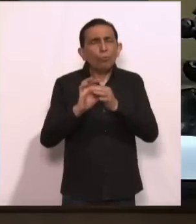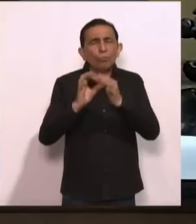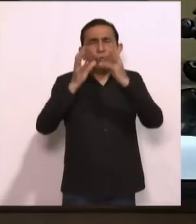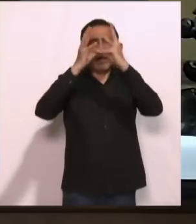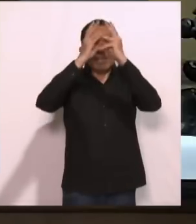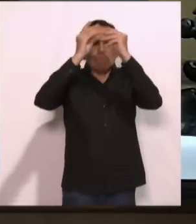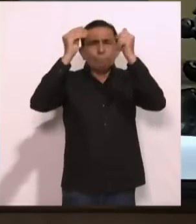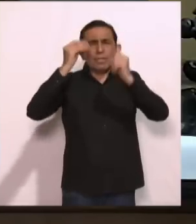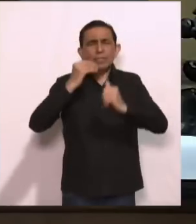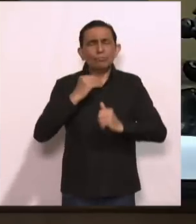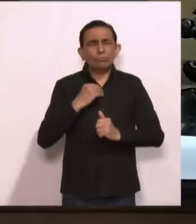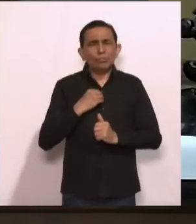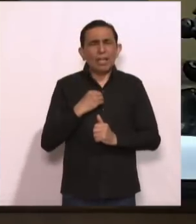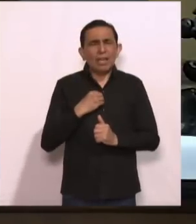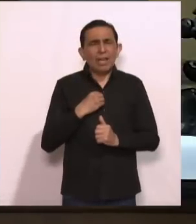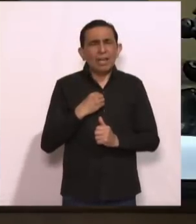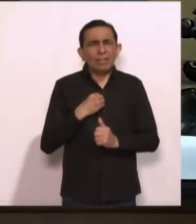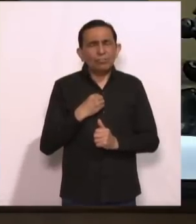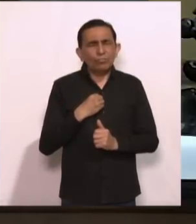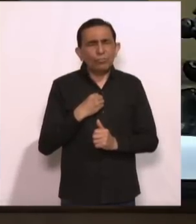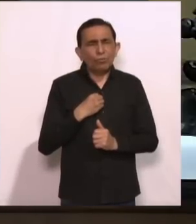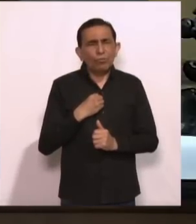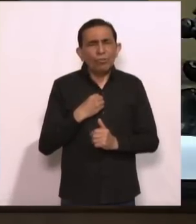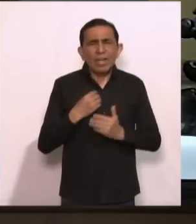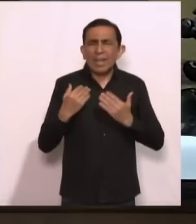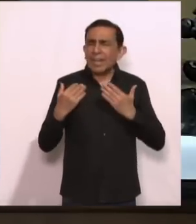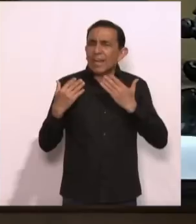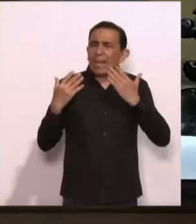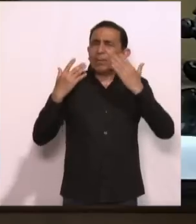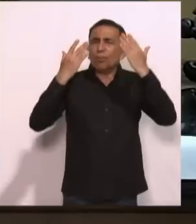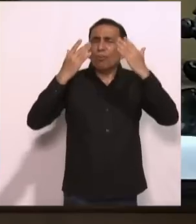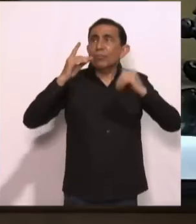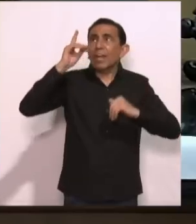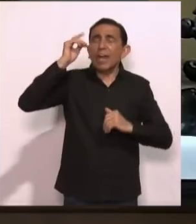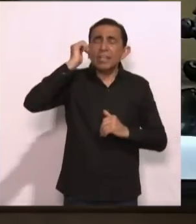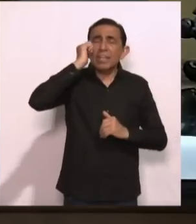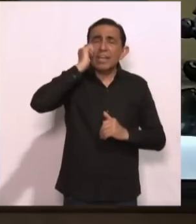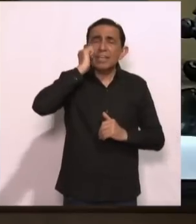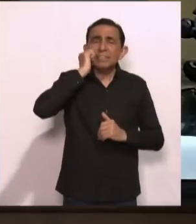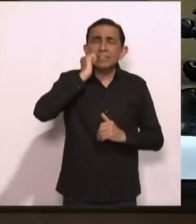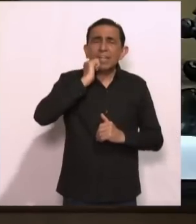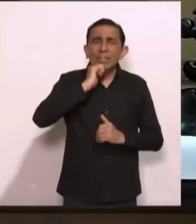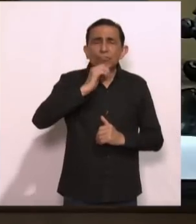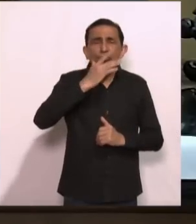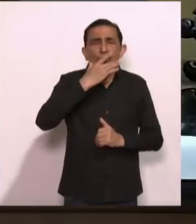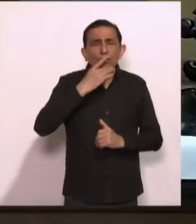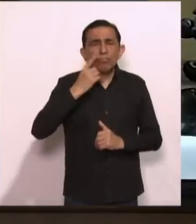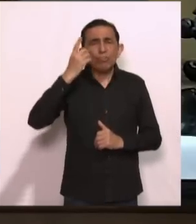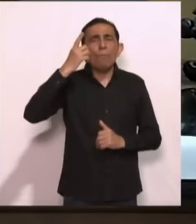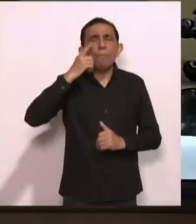con el Espíritu Santo, en la gloria de